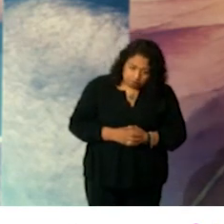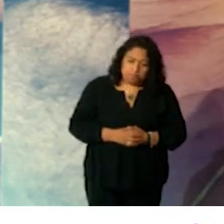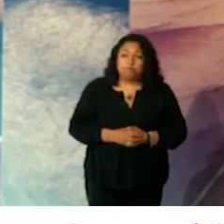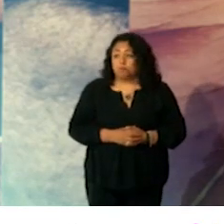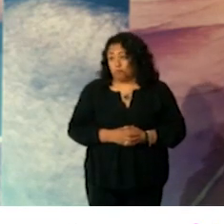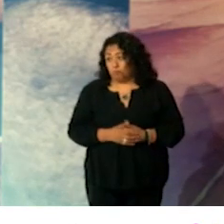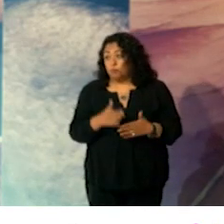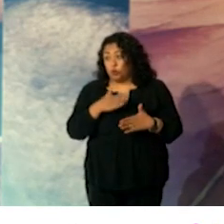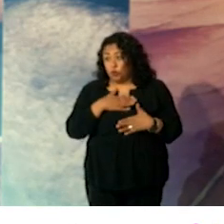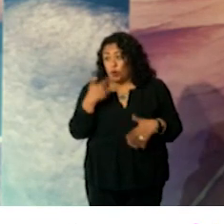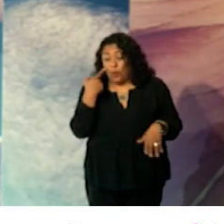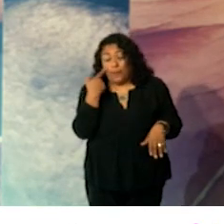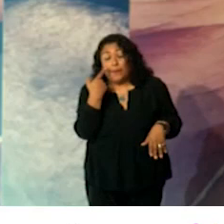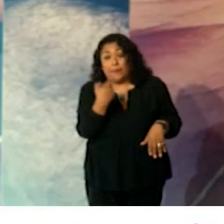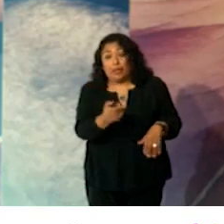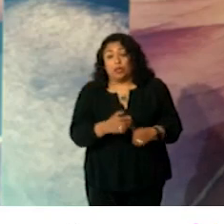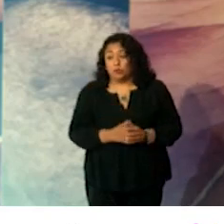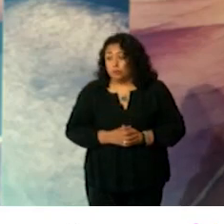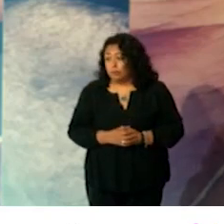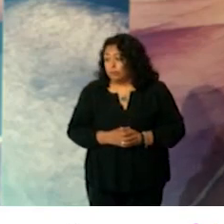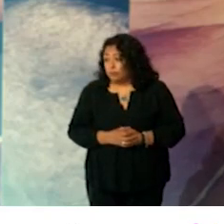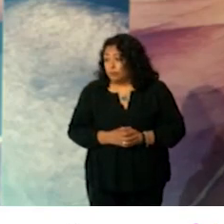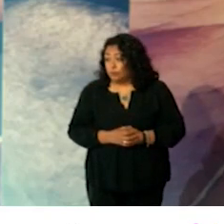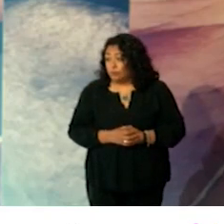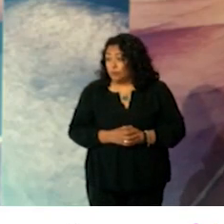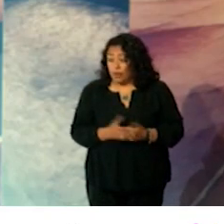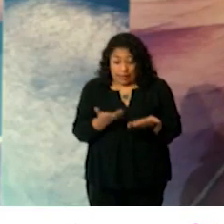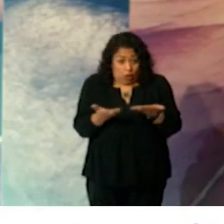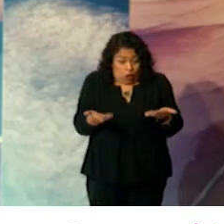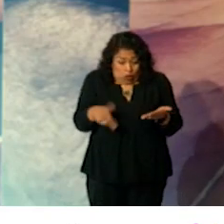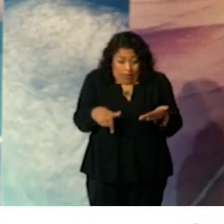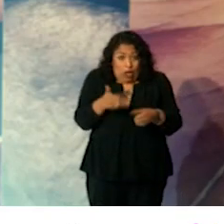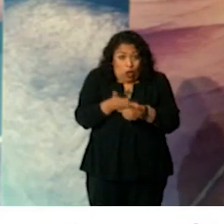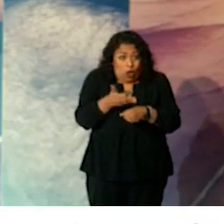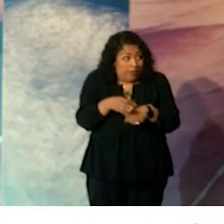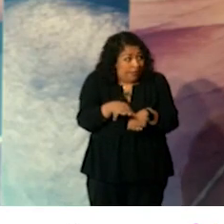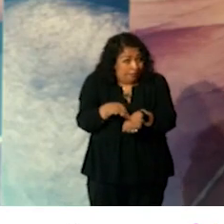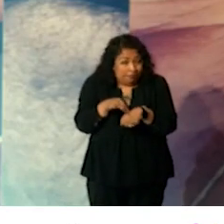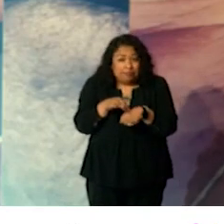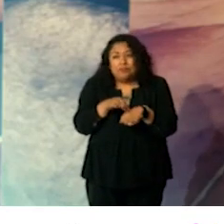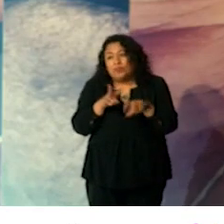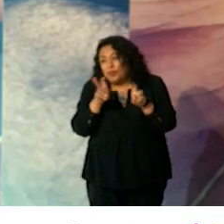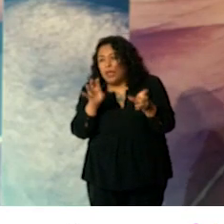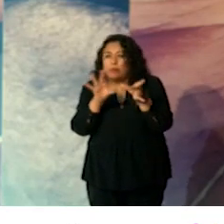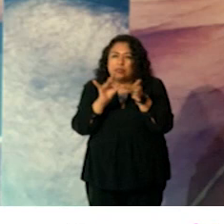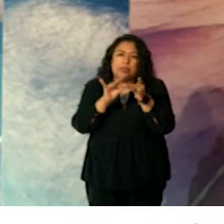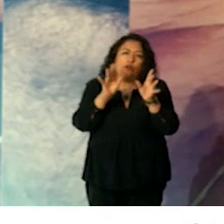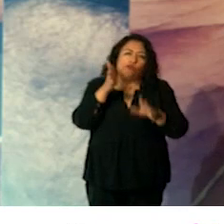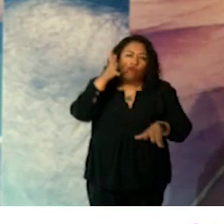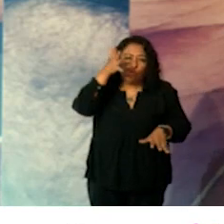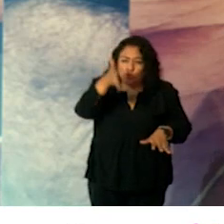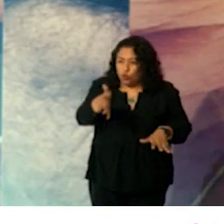yo lo que veo que ese momento que nosotros estamos viviendo, ¿no? Hablando mucho del futuro, yo